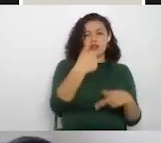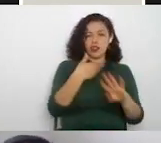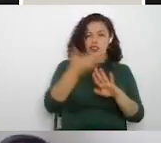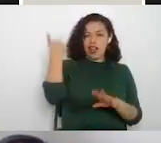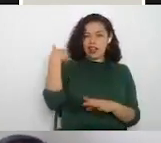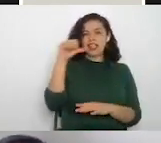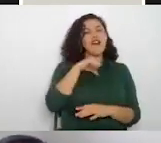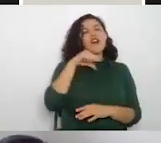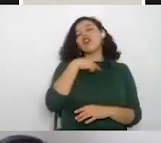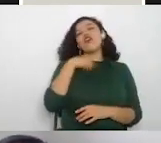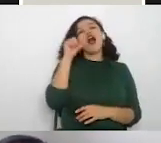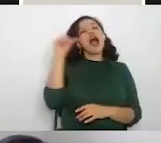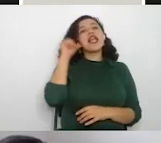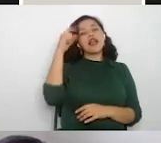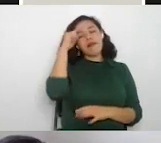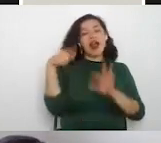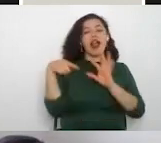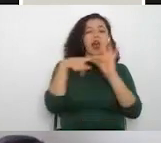ayer respecto a la guía.